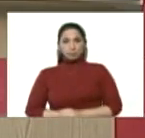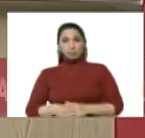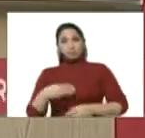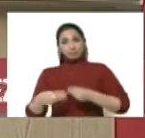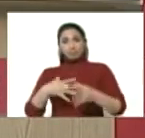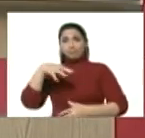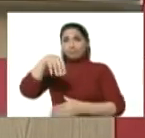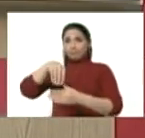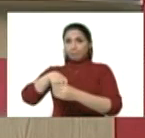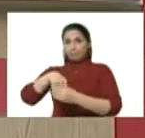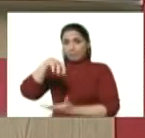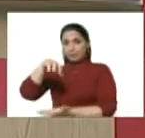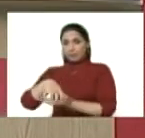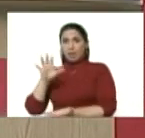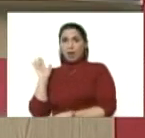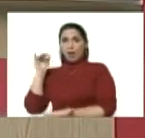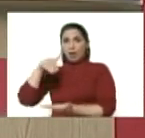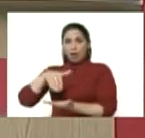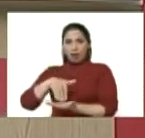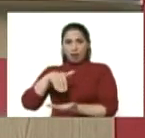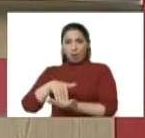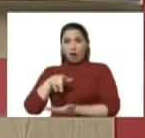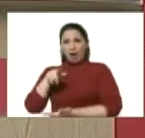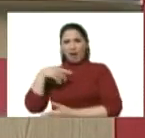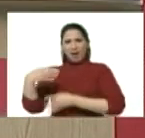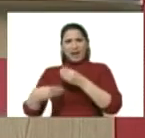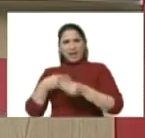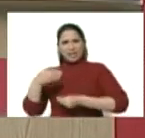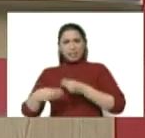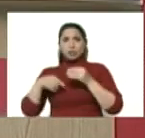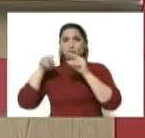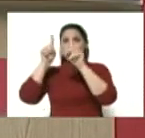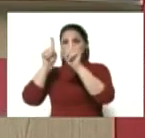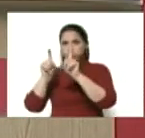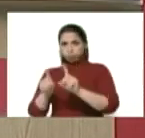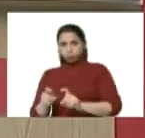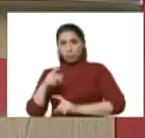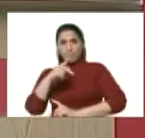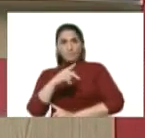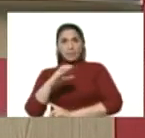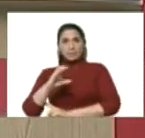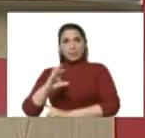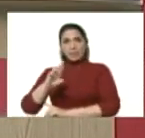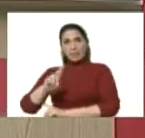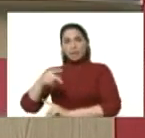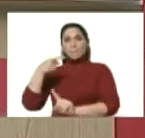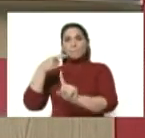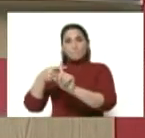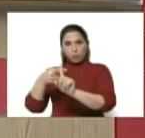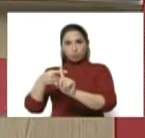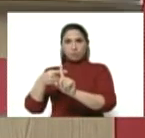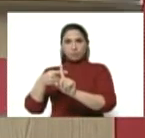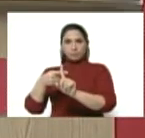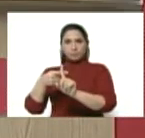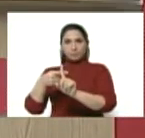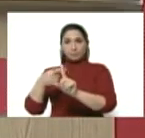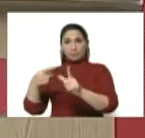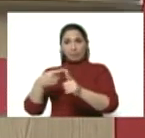la cuarentena en el estado Aragua. Allí se le tomó la prueba PCR y dio positivo.